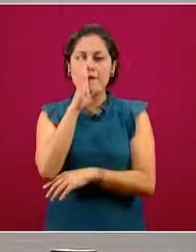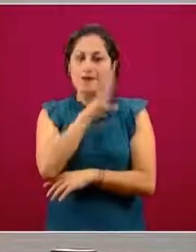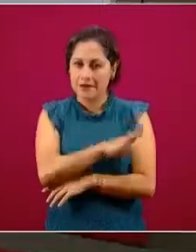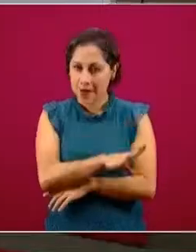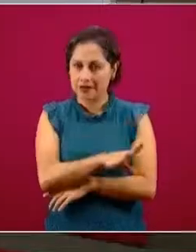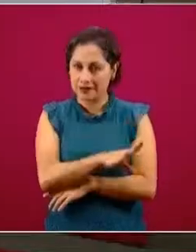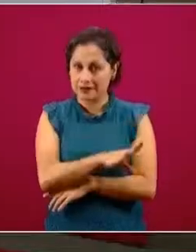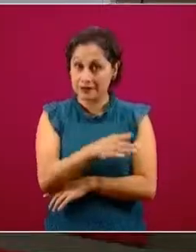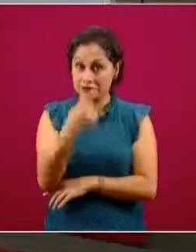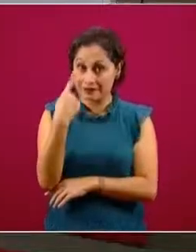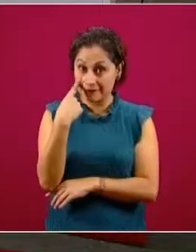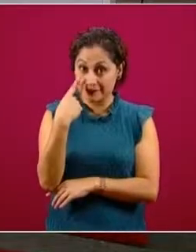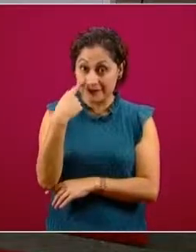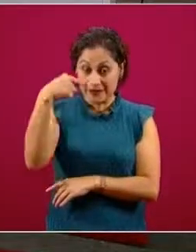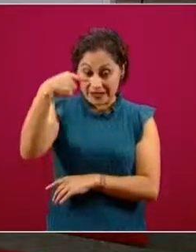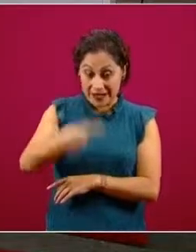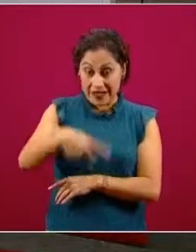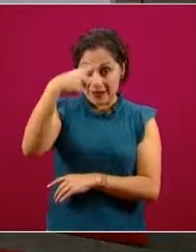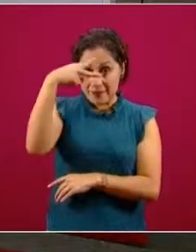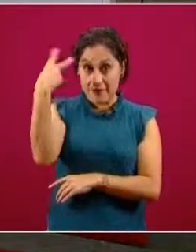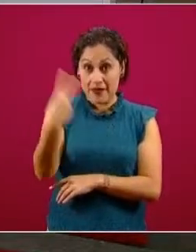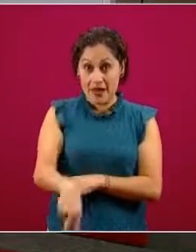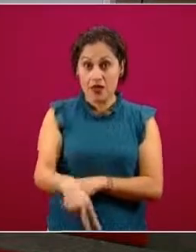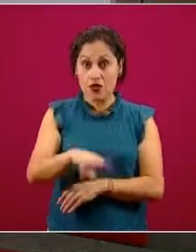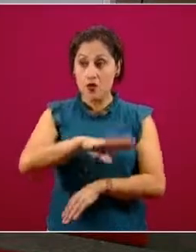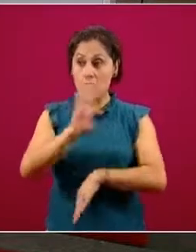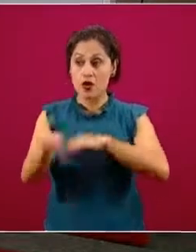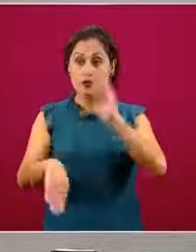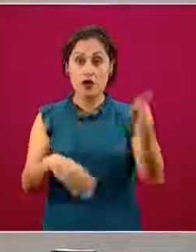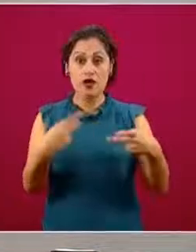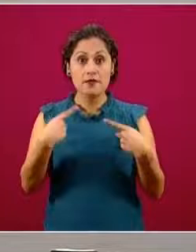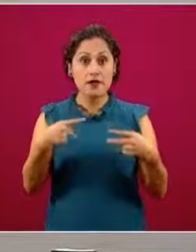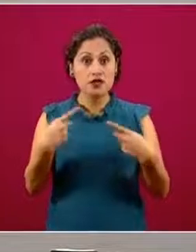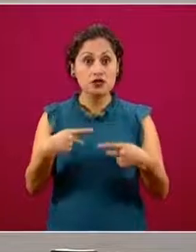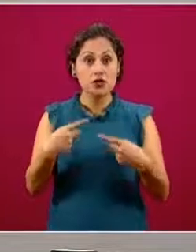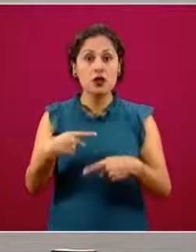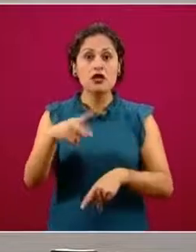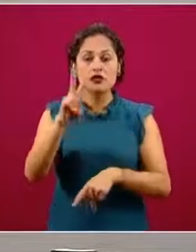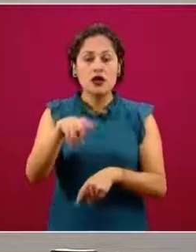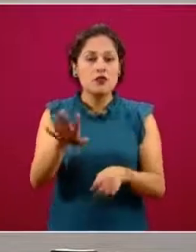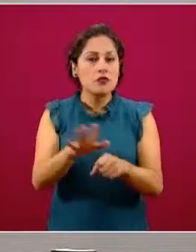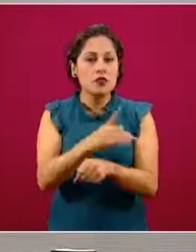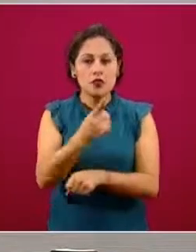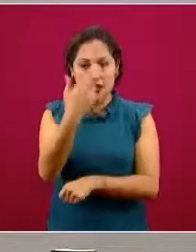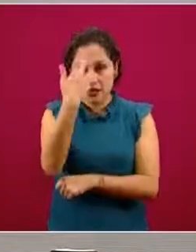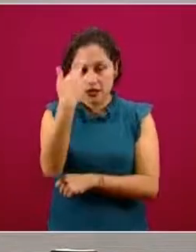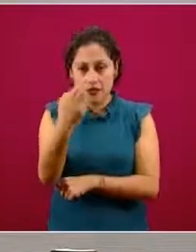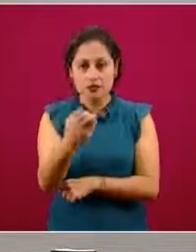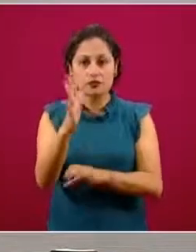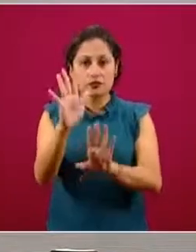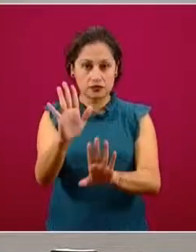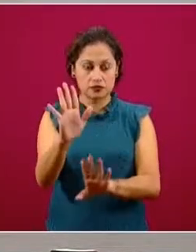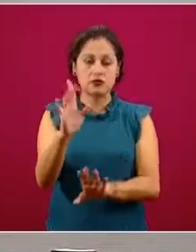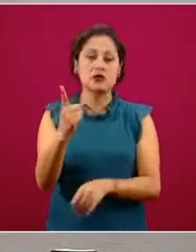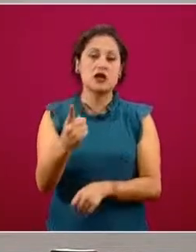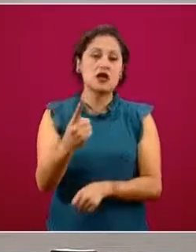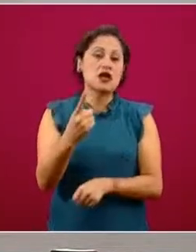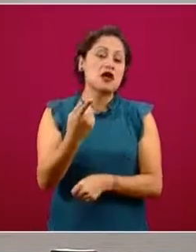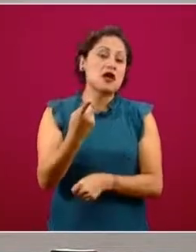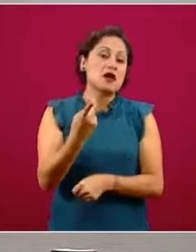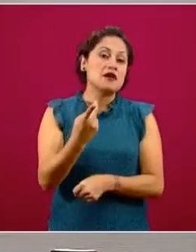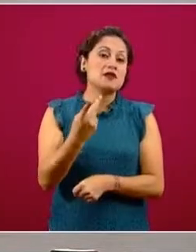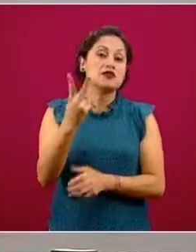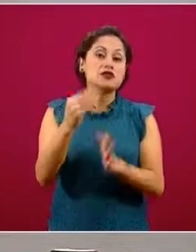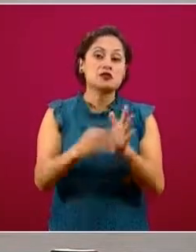ustedes, la mitad de las muertes que hay en México. En México mueren en promedio 600,000 personas, en 2018